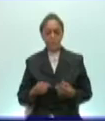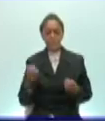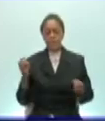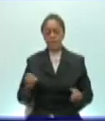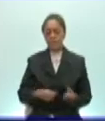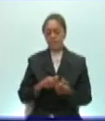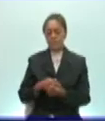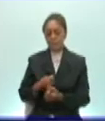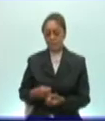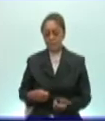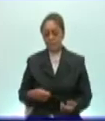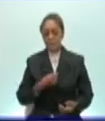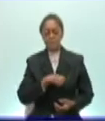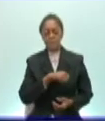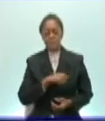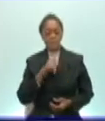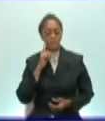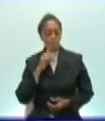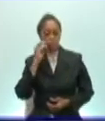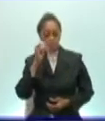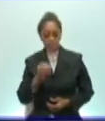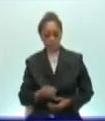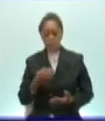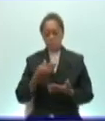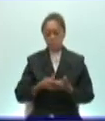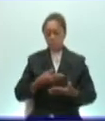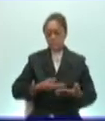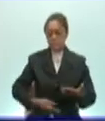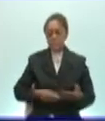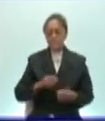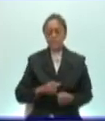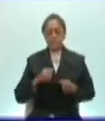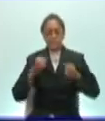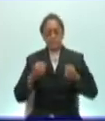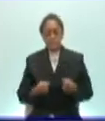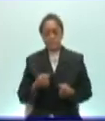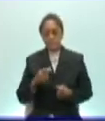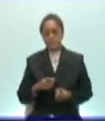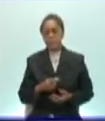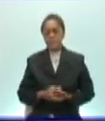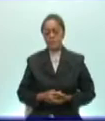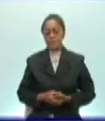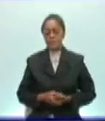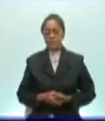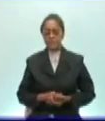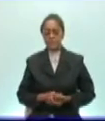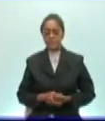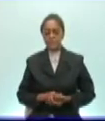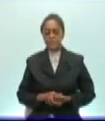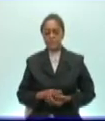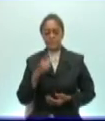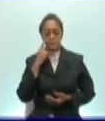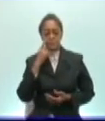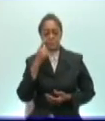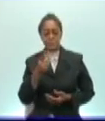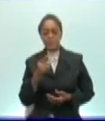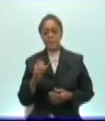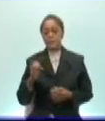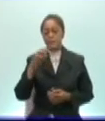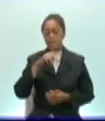guerra a España? Hay que buscar un objetivo, hay que buscar un documento que fortalezca este principio. Mírenlo ahí. La